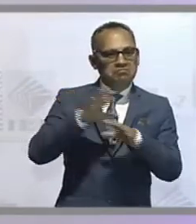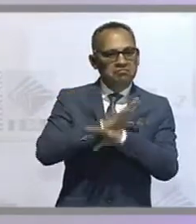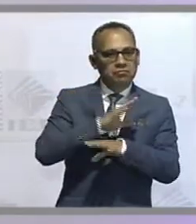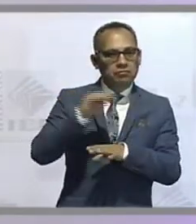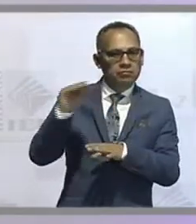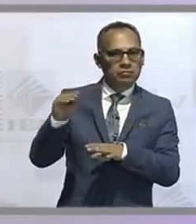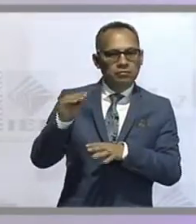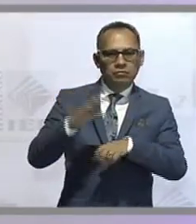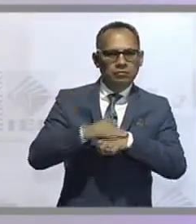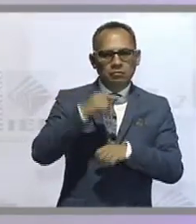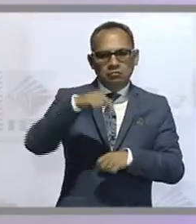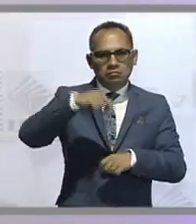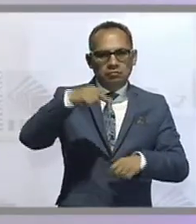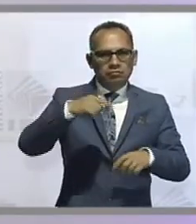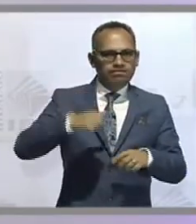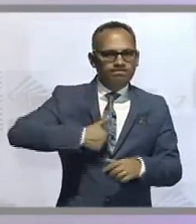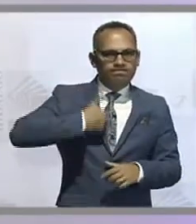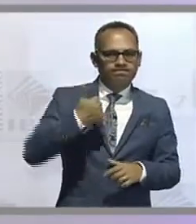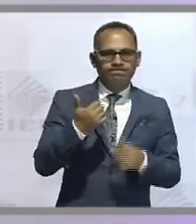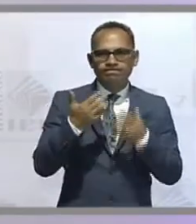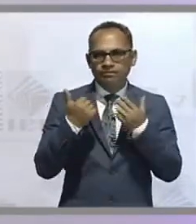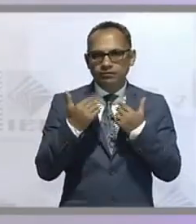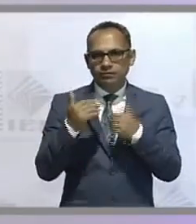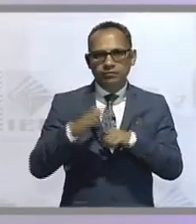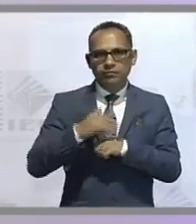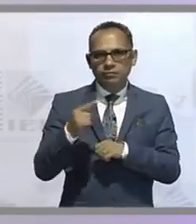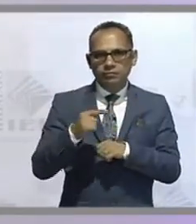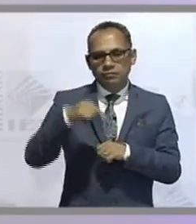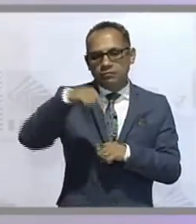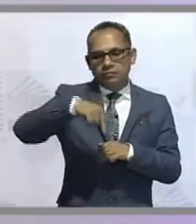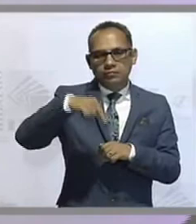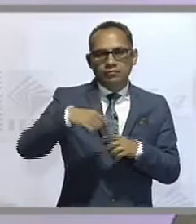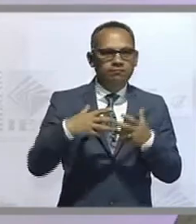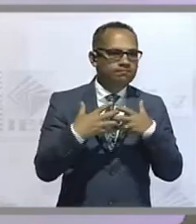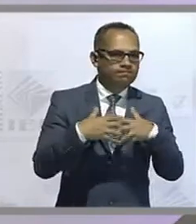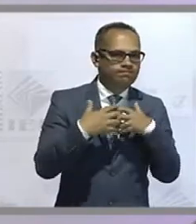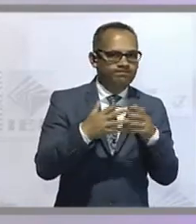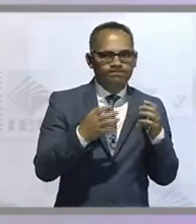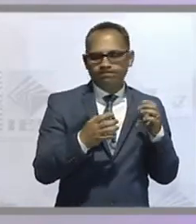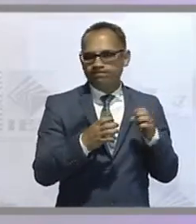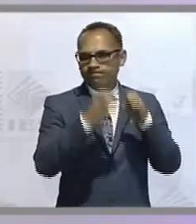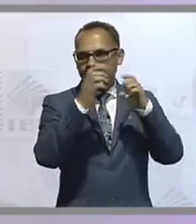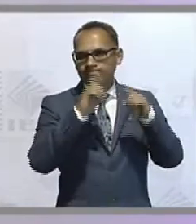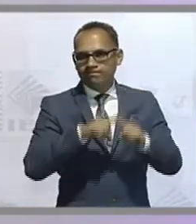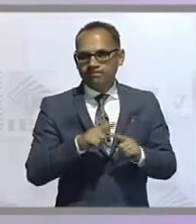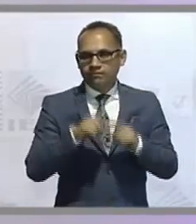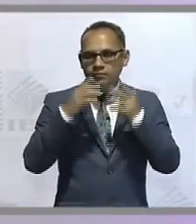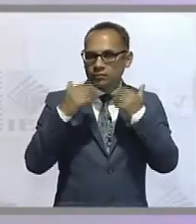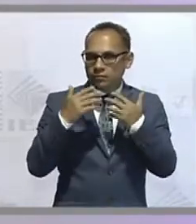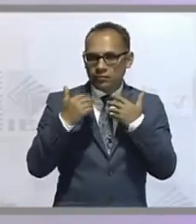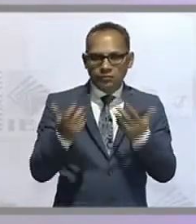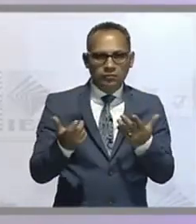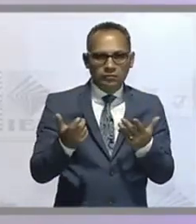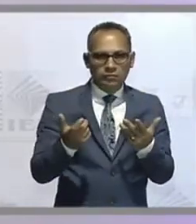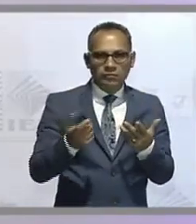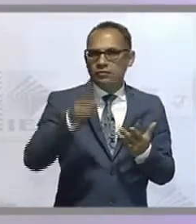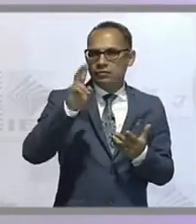aprovecharlo precisamente porque no hemos creado las infraestructuras suficientes no hemos sido lo suficientemente